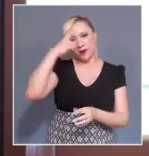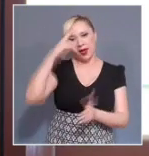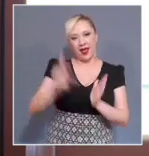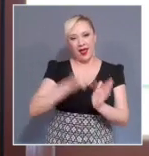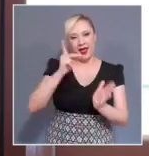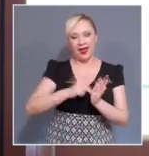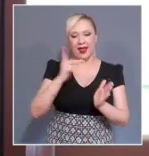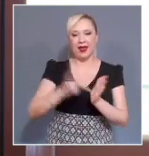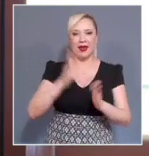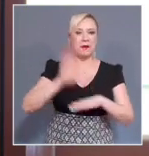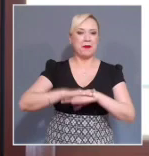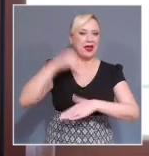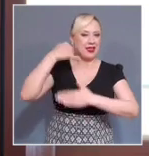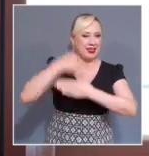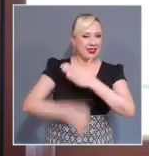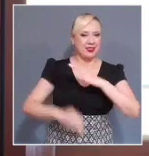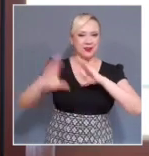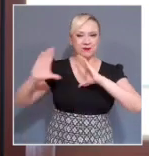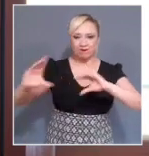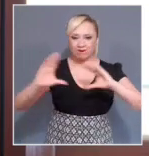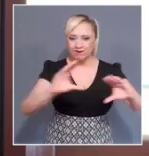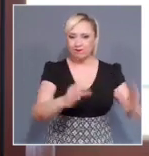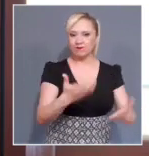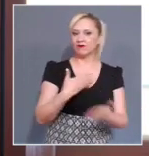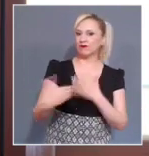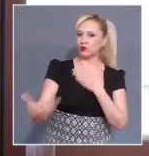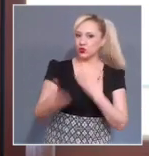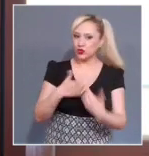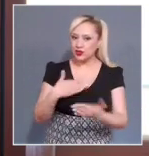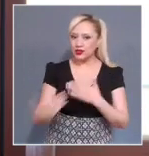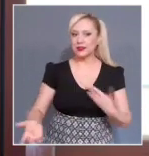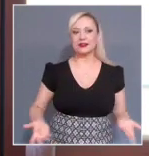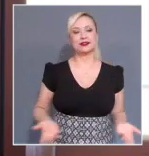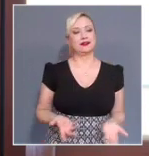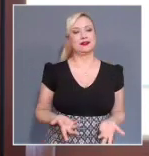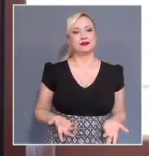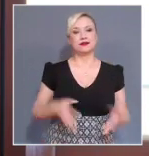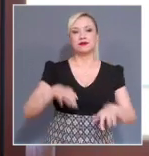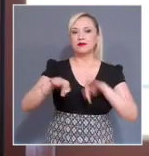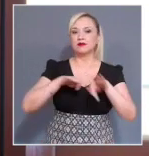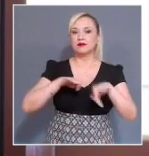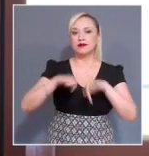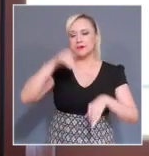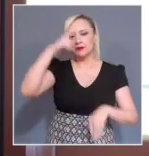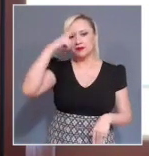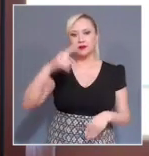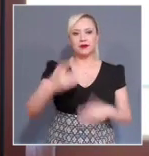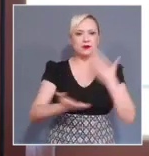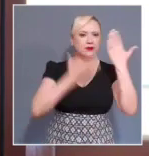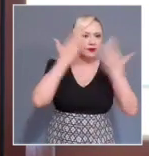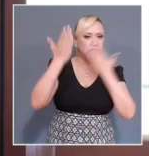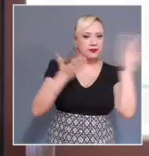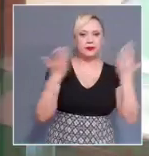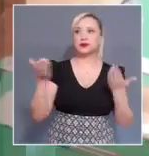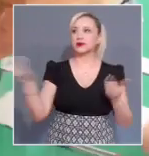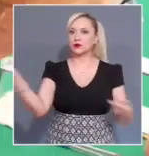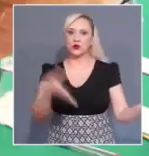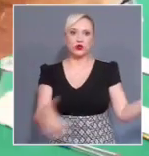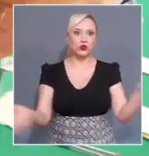en modernización, en trabajos de mayor colaboración